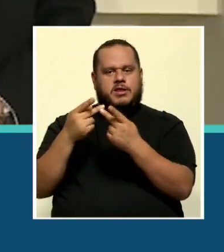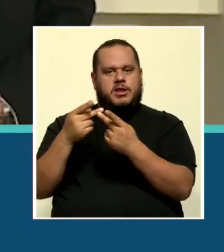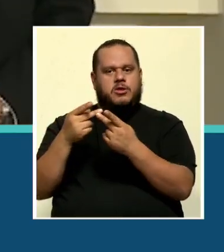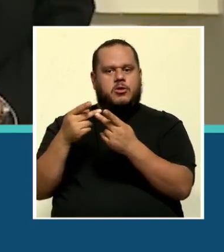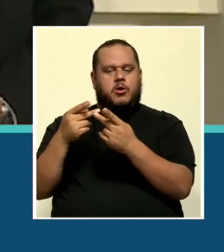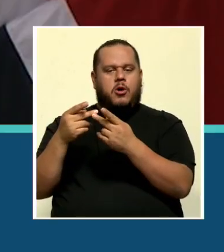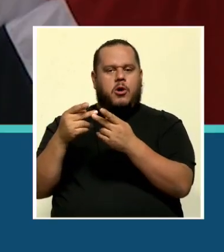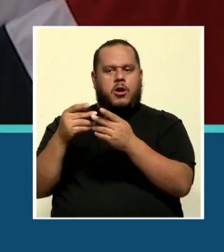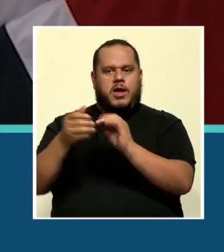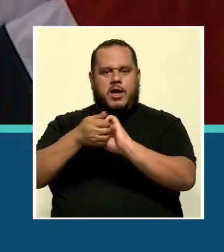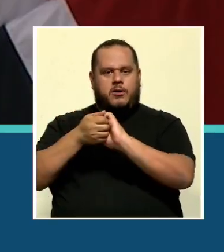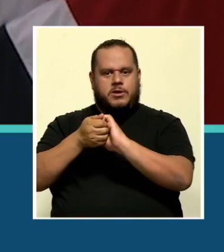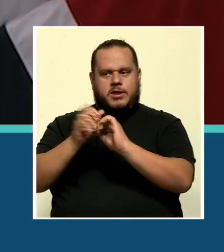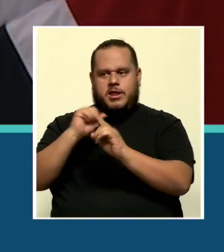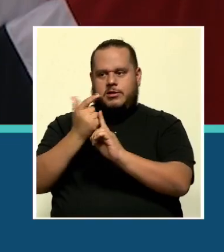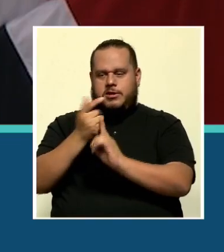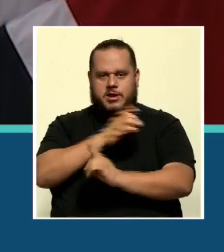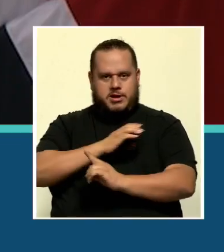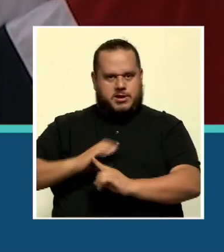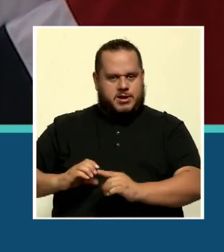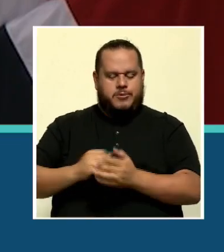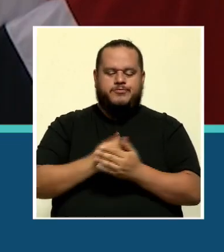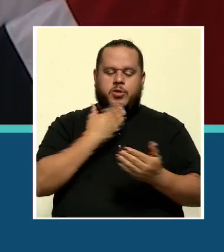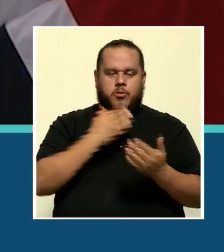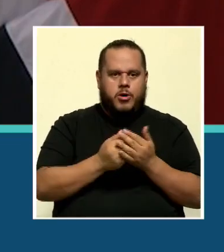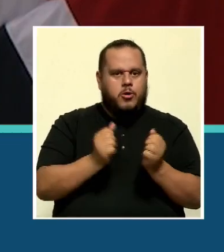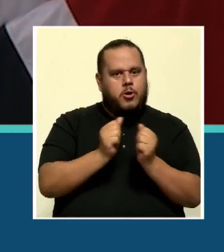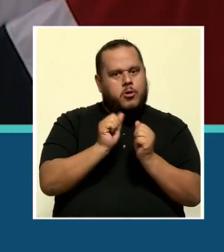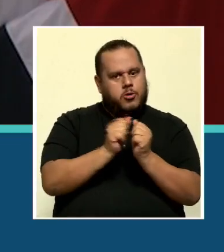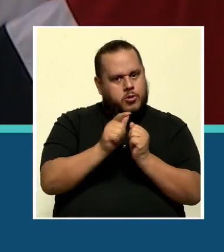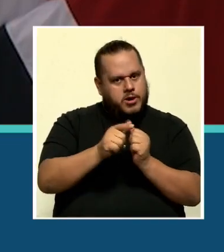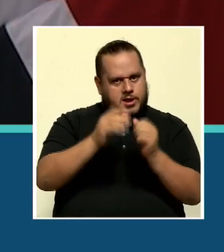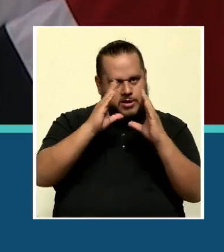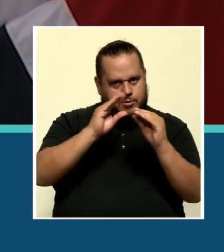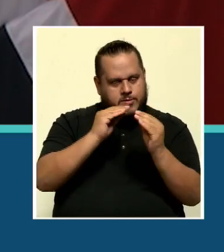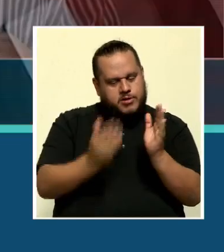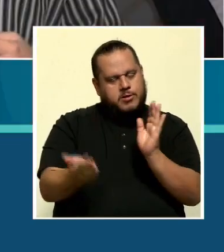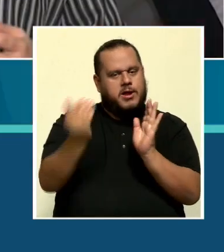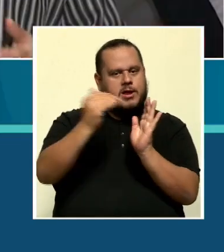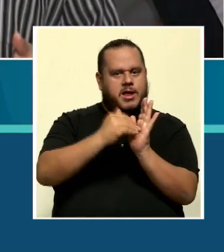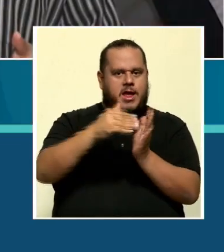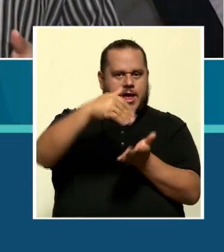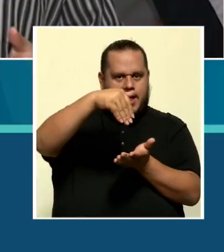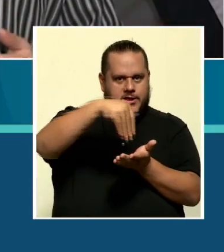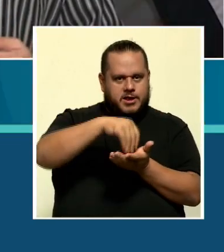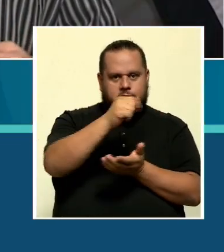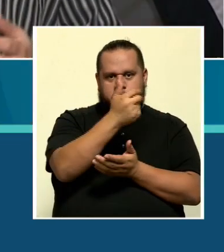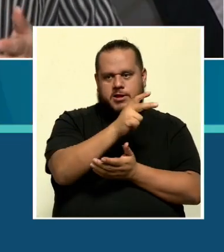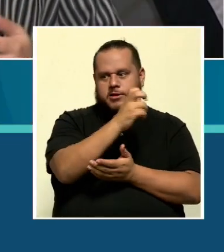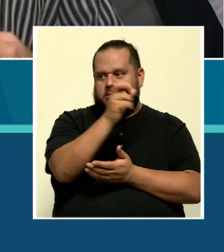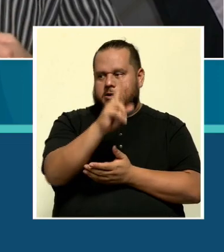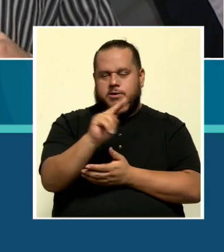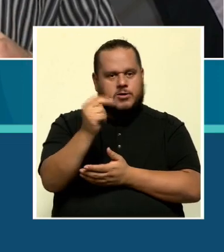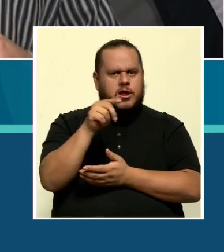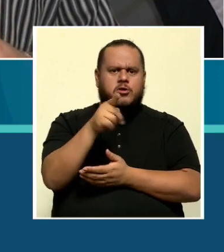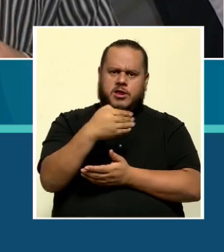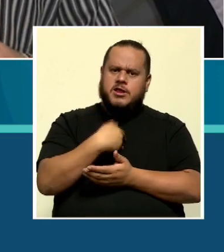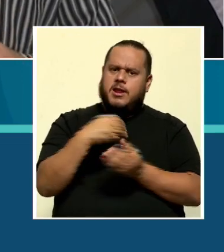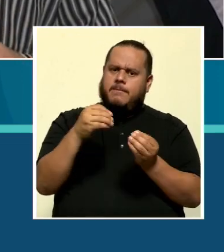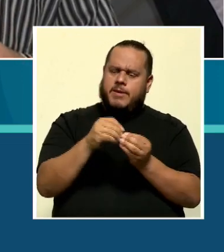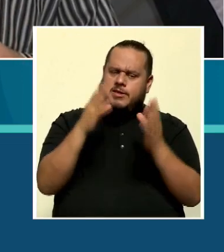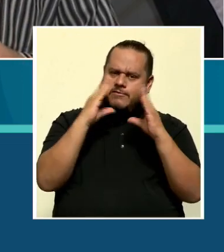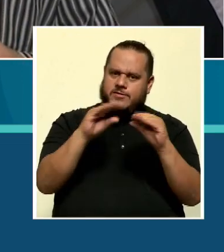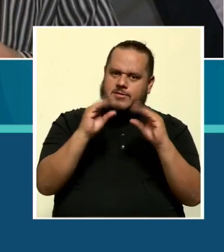Cristiana. Bueno, televidentes, compañeros, con esta información vamos a regresar con ustedes al set principal de 13 Costa Rica Noticias, donde tienen muchísimo